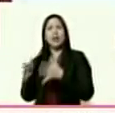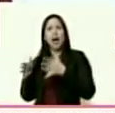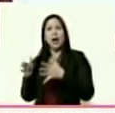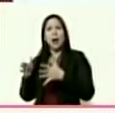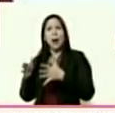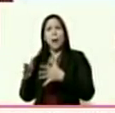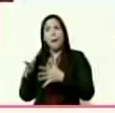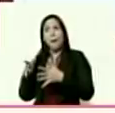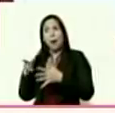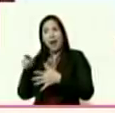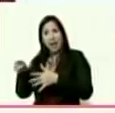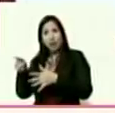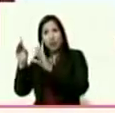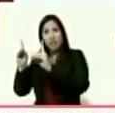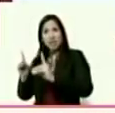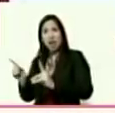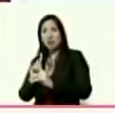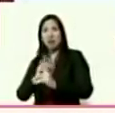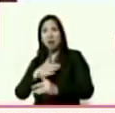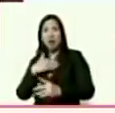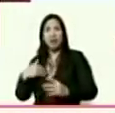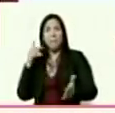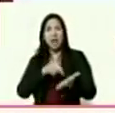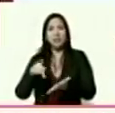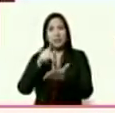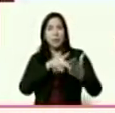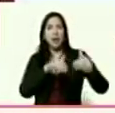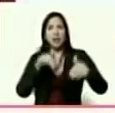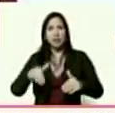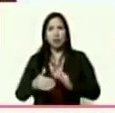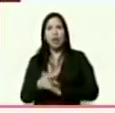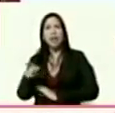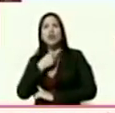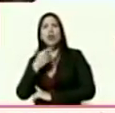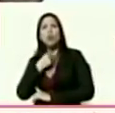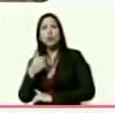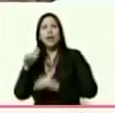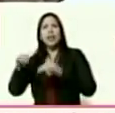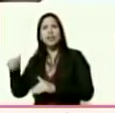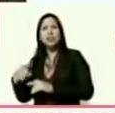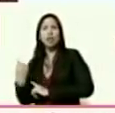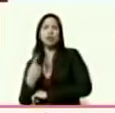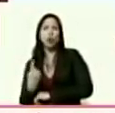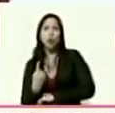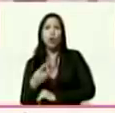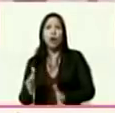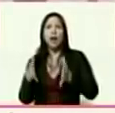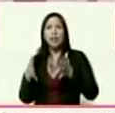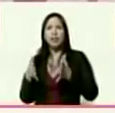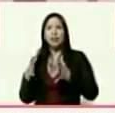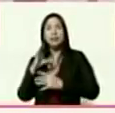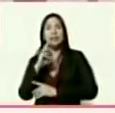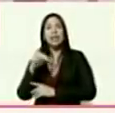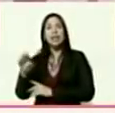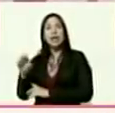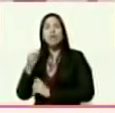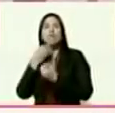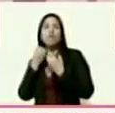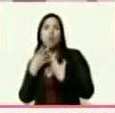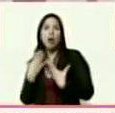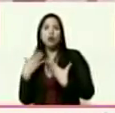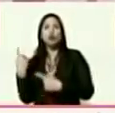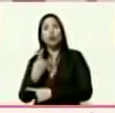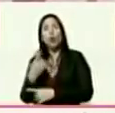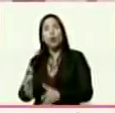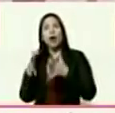elecciones. A ellos les gustan las elecciones solo si ganan. El CNE es bueno si ellos ganan. Si es malo, fue que le hicieron